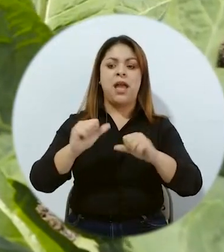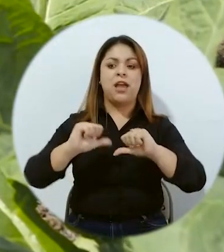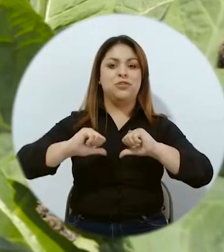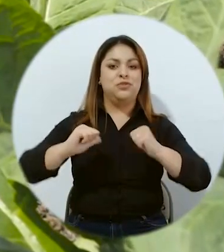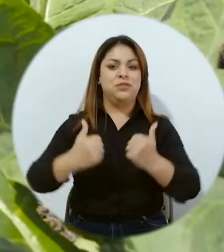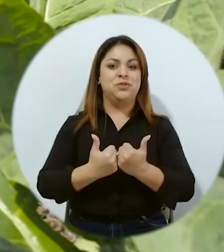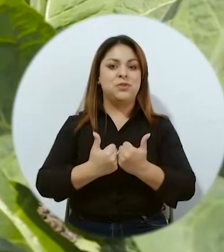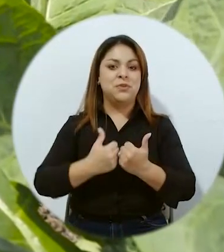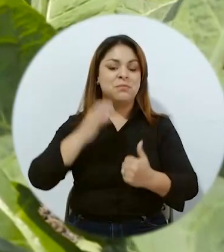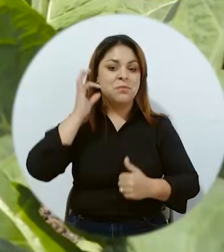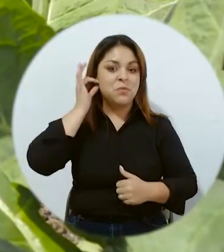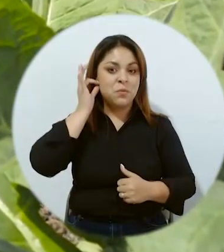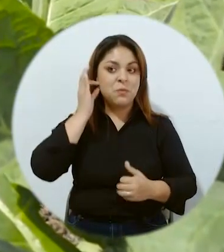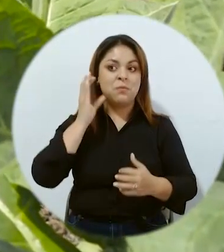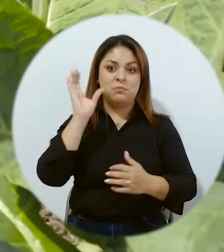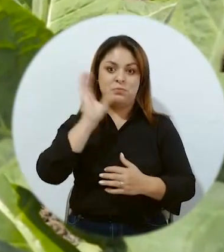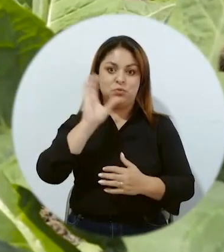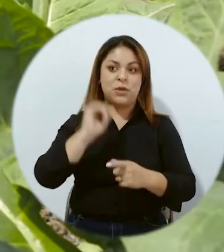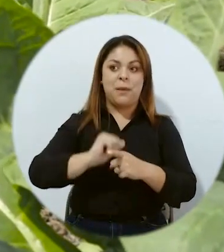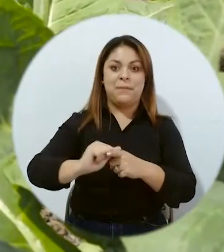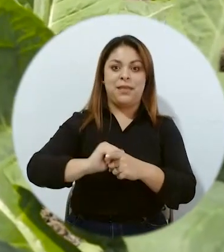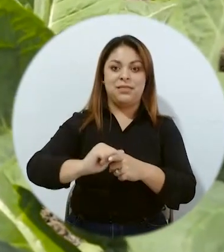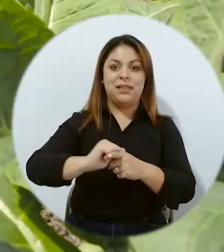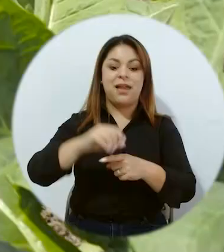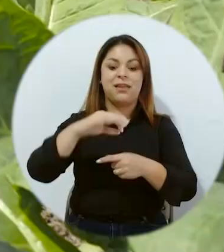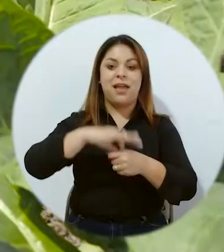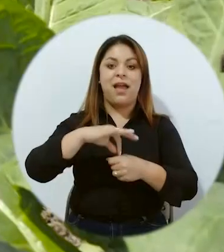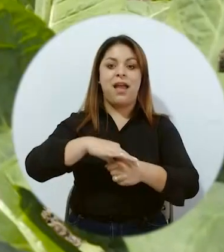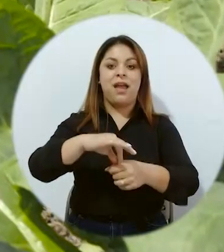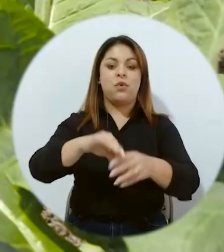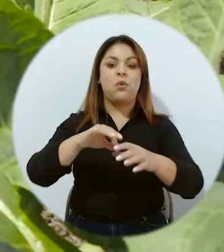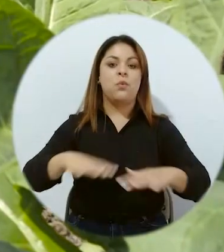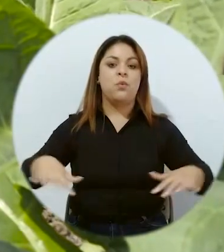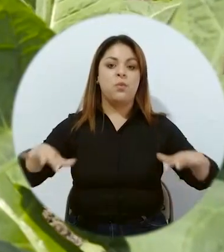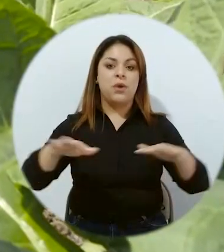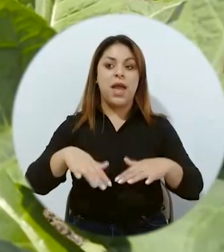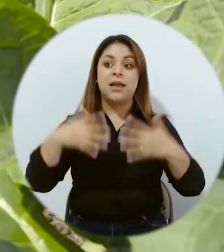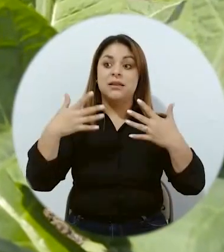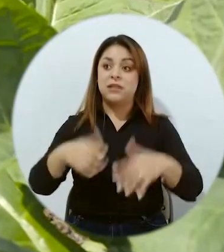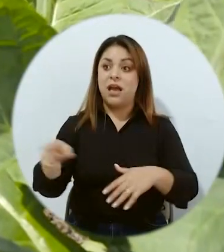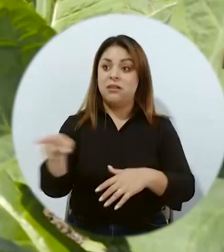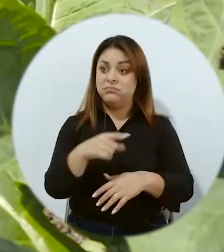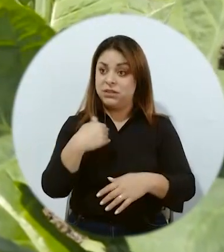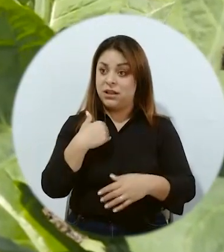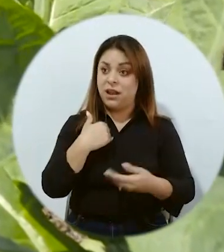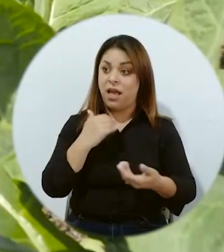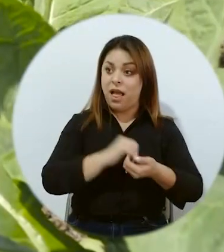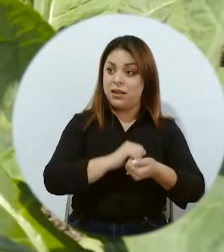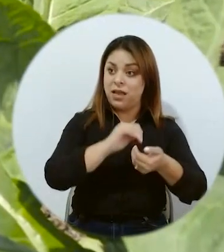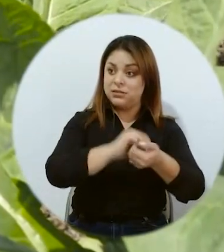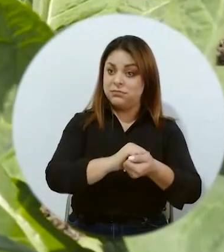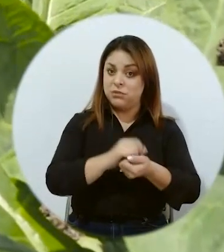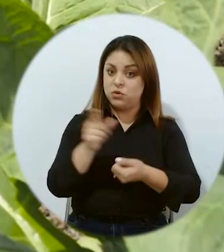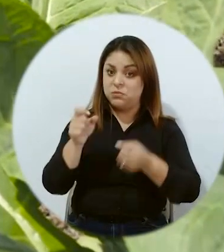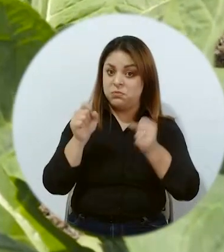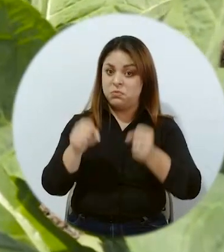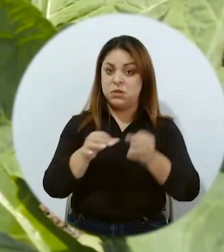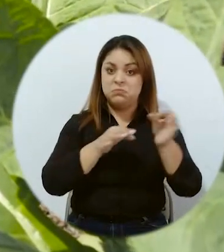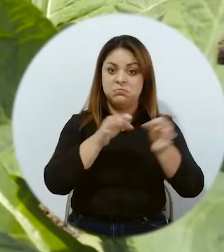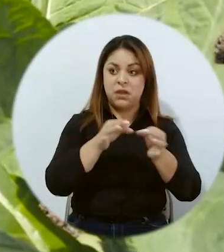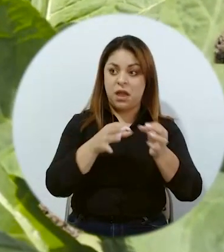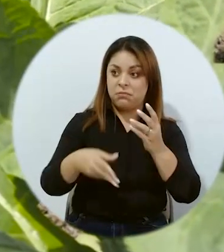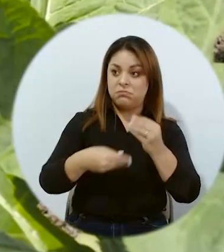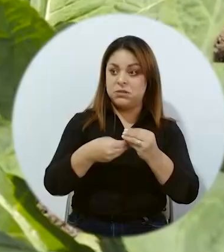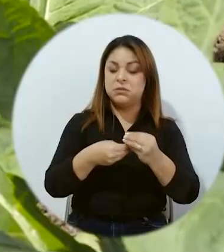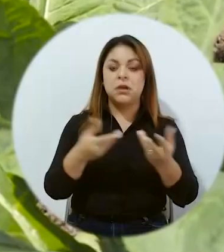una asociación que busca practicar la agroecología y han establecido alianzas. Yo creo que Marliet ahorita nos va a hablar de